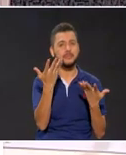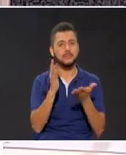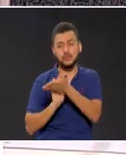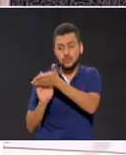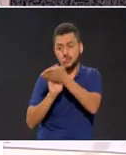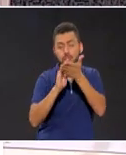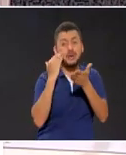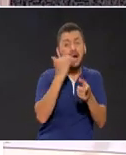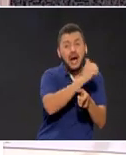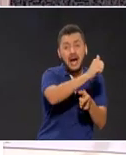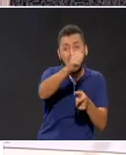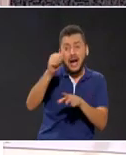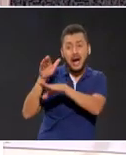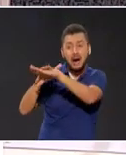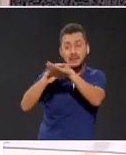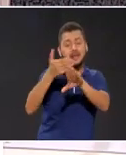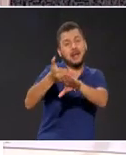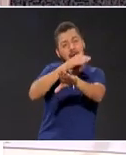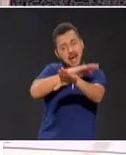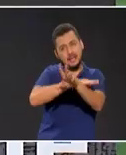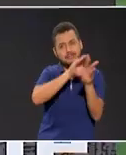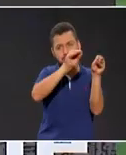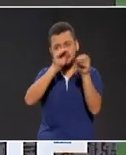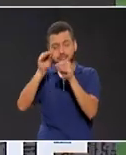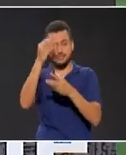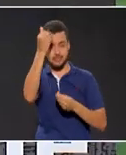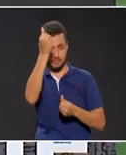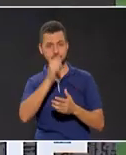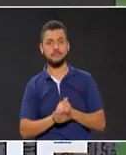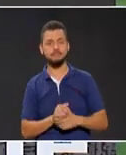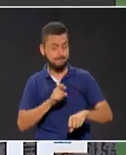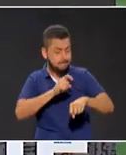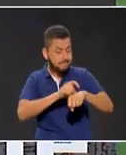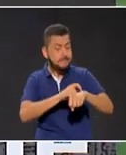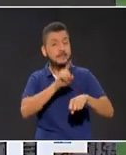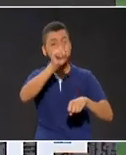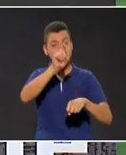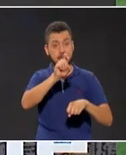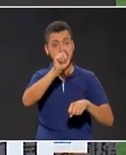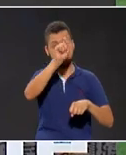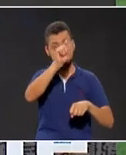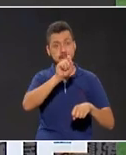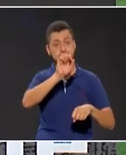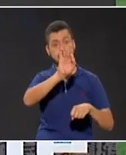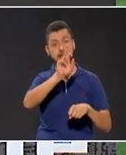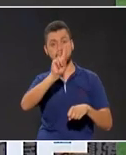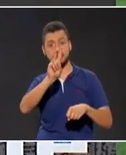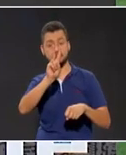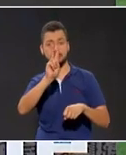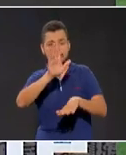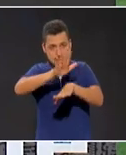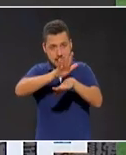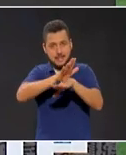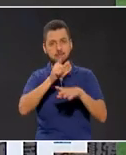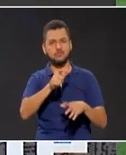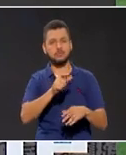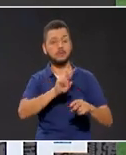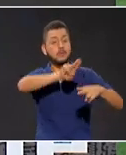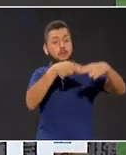la mujer pueda dar ese paso. Muy bien, son las 6:32 PM. Estamos en directo con el